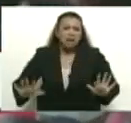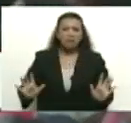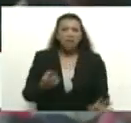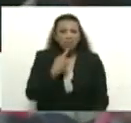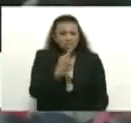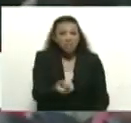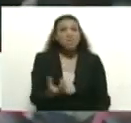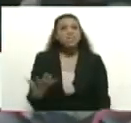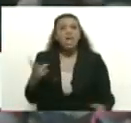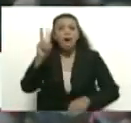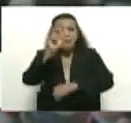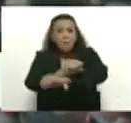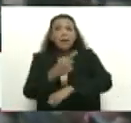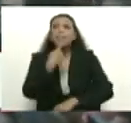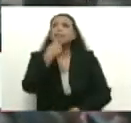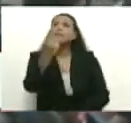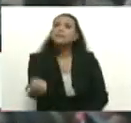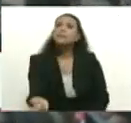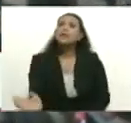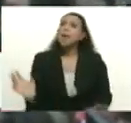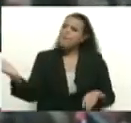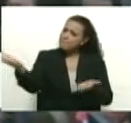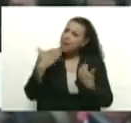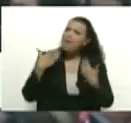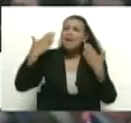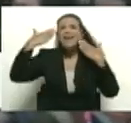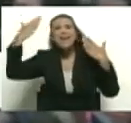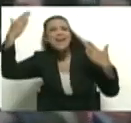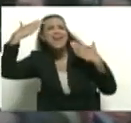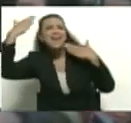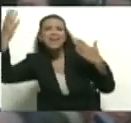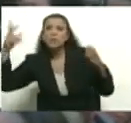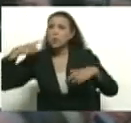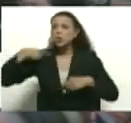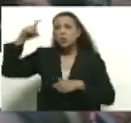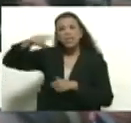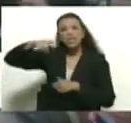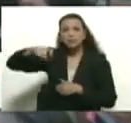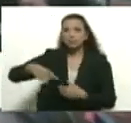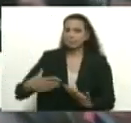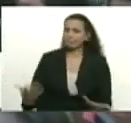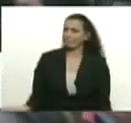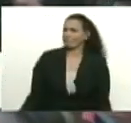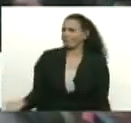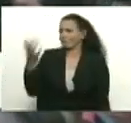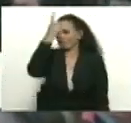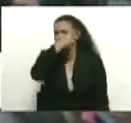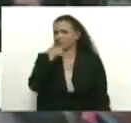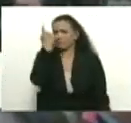a decirle a la gente de La Vega, vengo por aquí porque tú me necesitas.